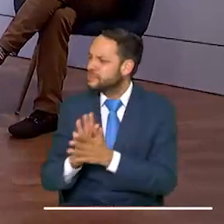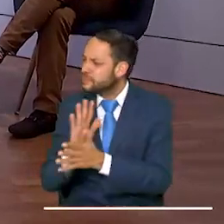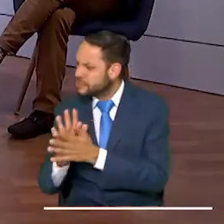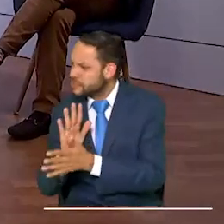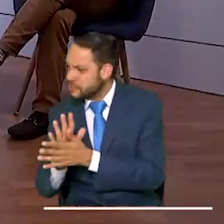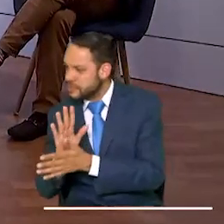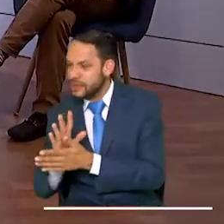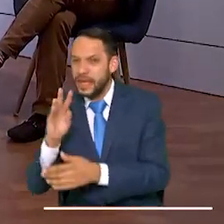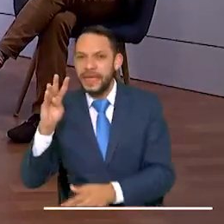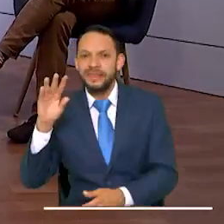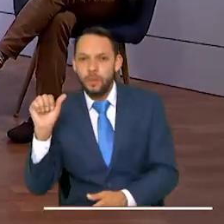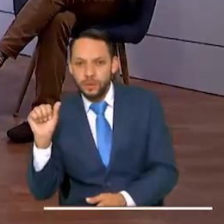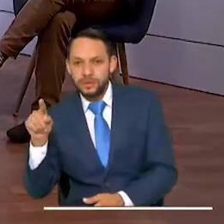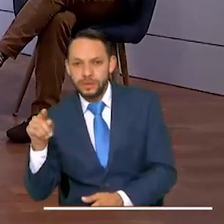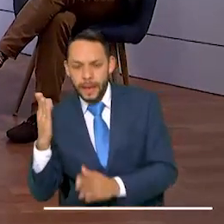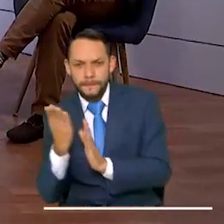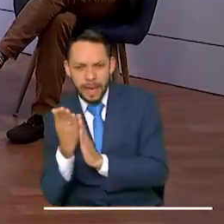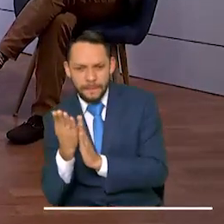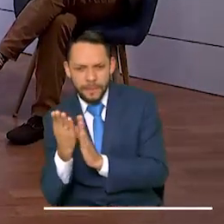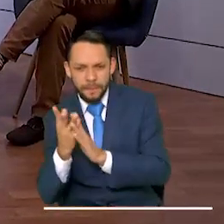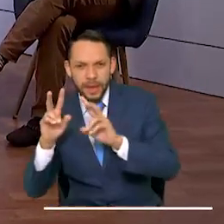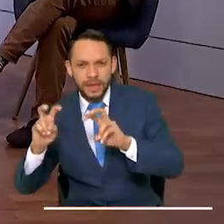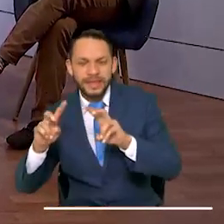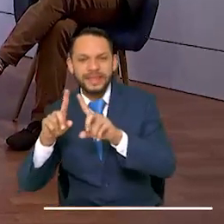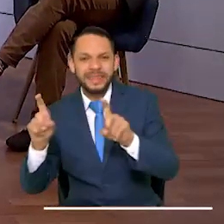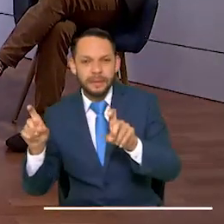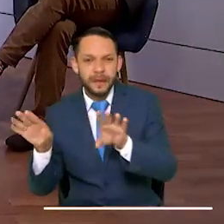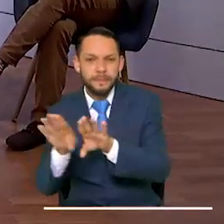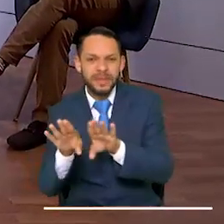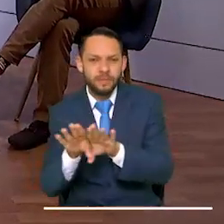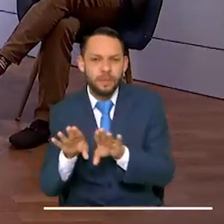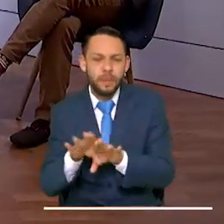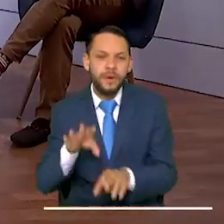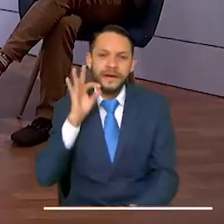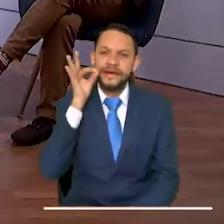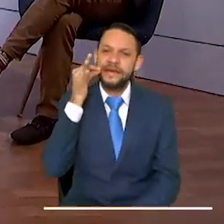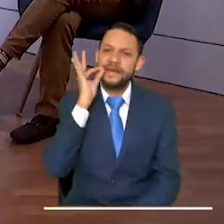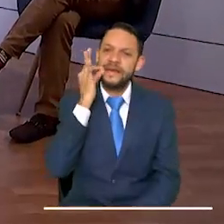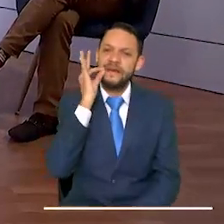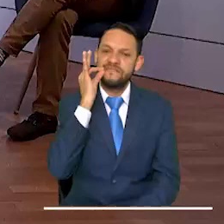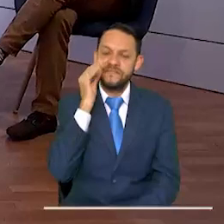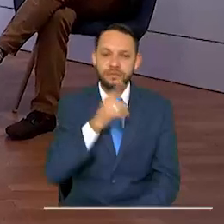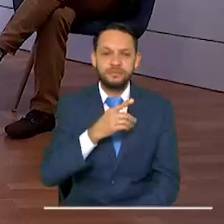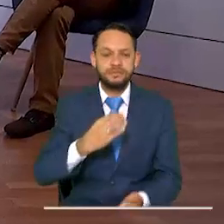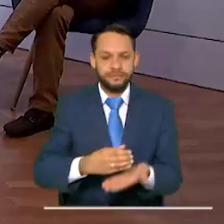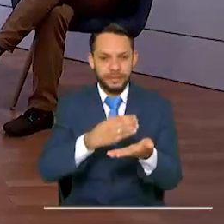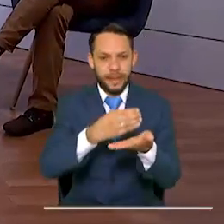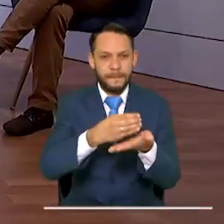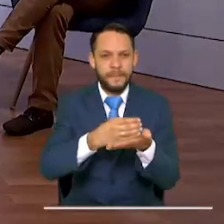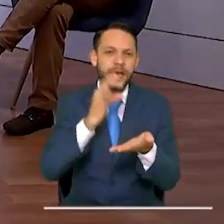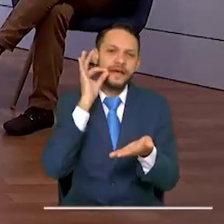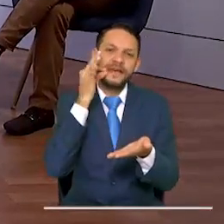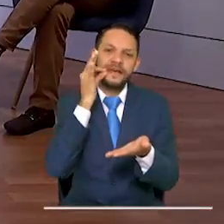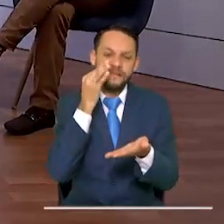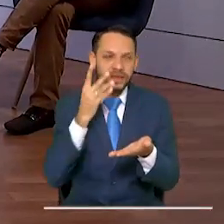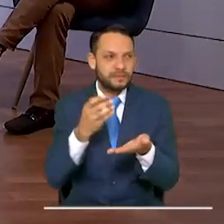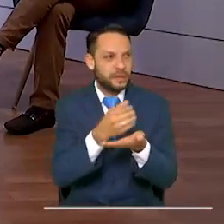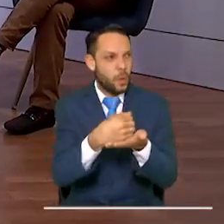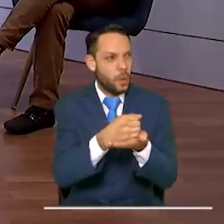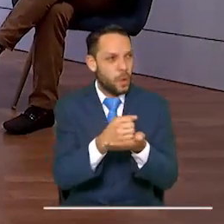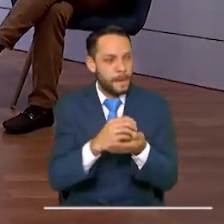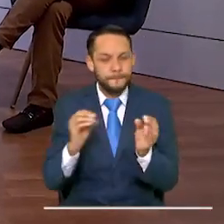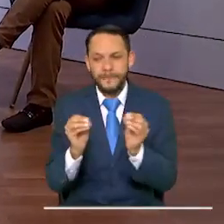de su esposa, que se han dedicado a estudiar el café y que sacan un café maravilloso. Lo que usted decía ahora de la pastilla, 12.000